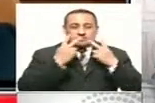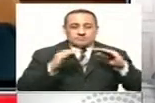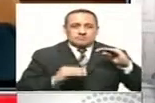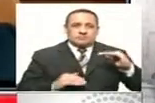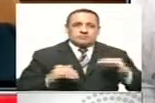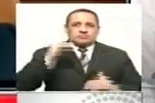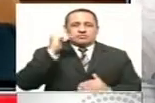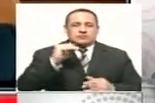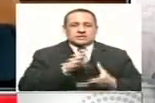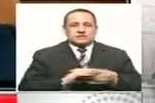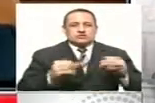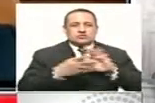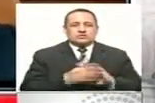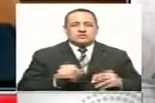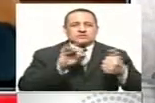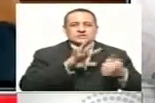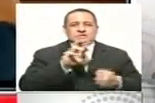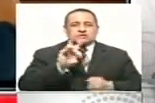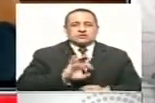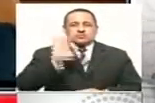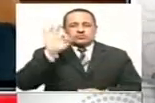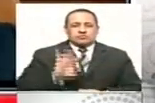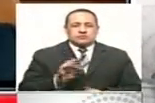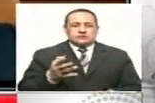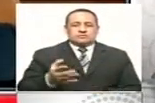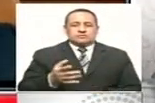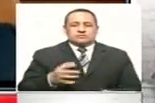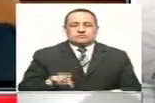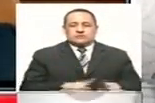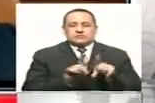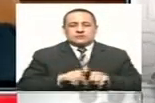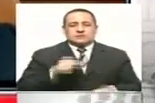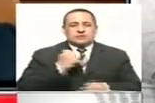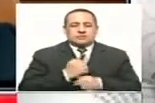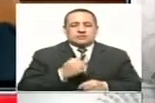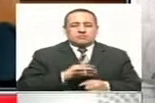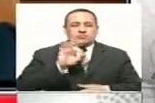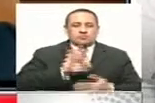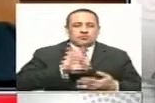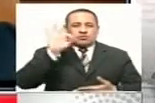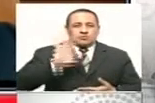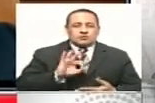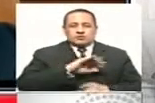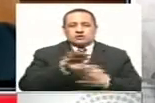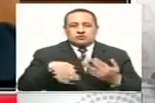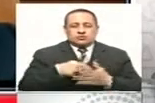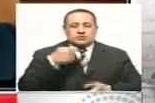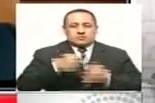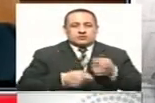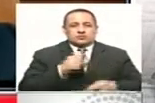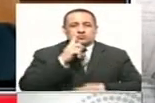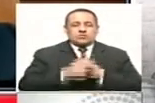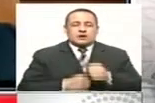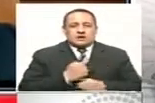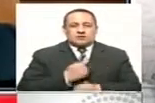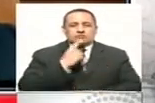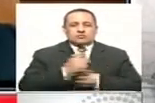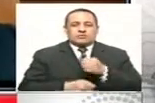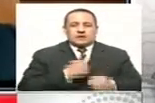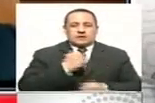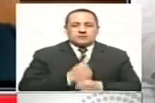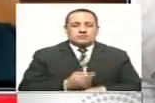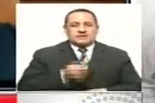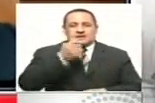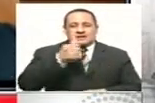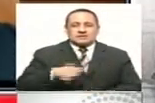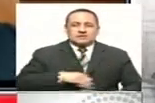el histórico del 62% en la ejecución promedio de las inversiones año por año, casi